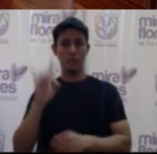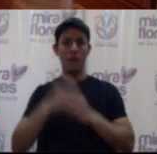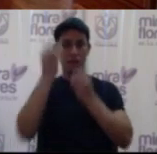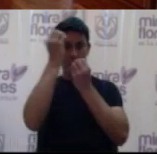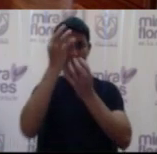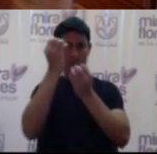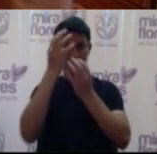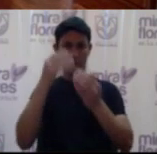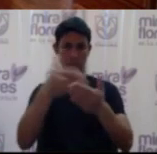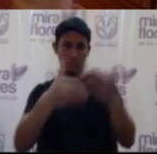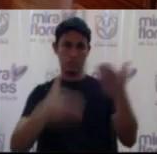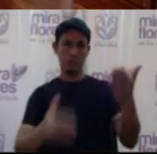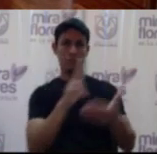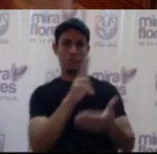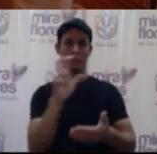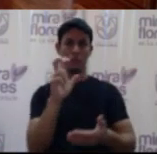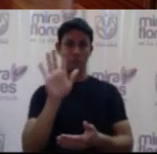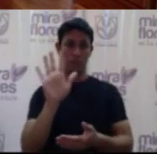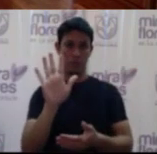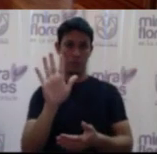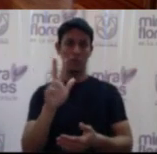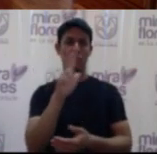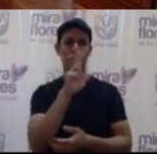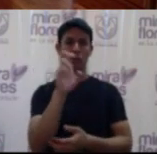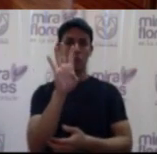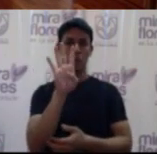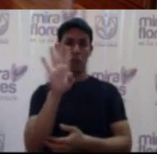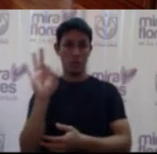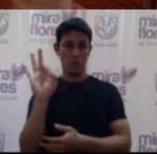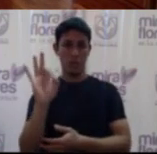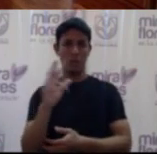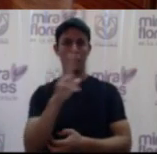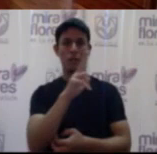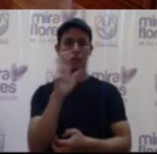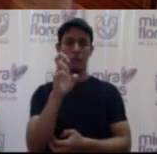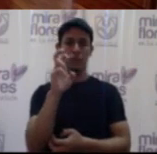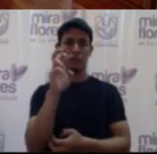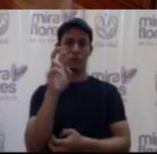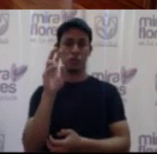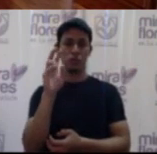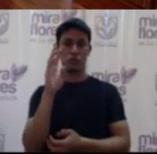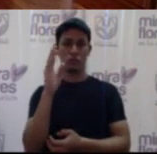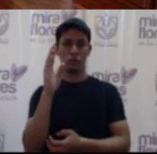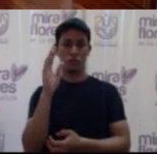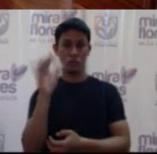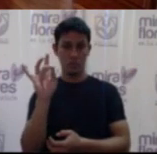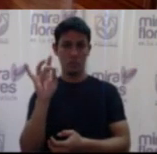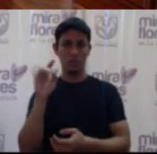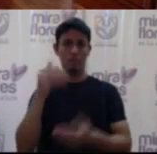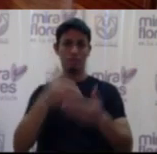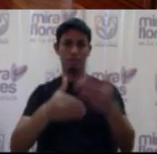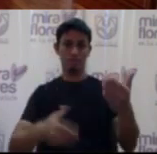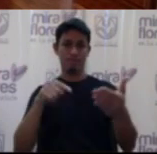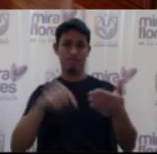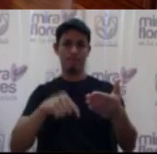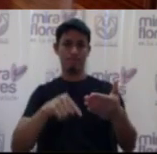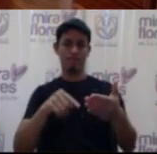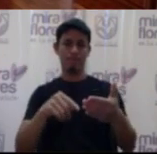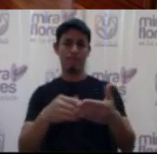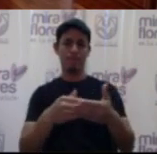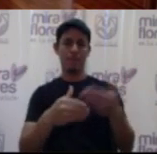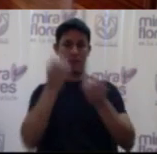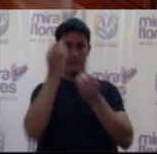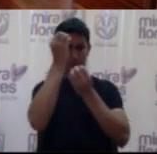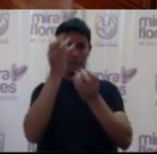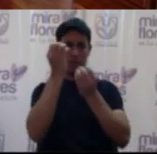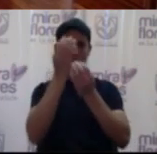305, 349 y 392-2018, a través de los cuales la Gerencia de Administración Tributaria